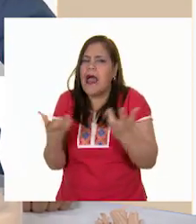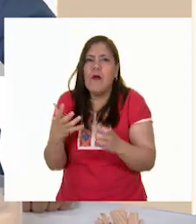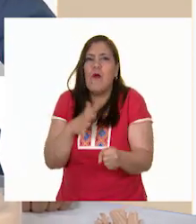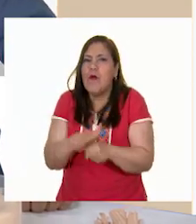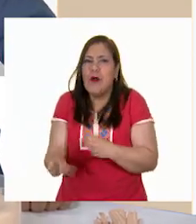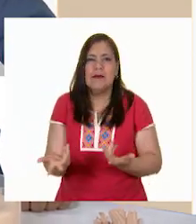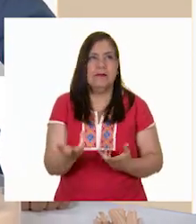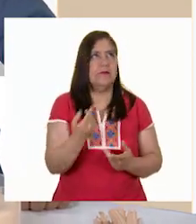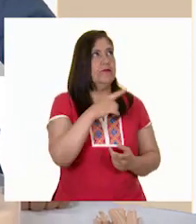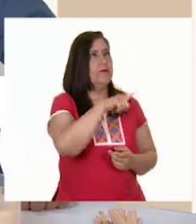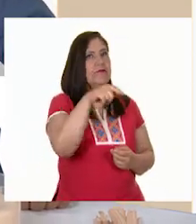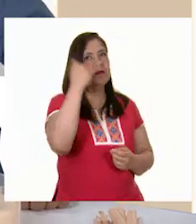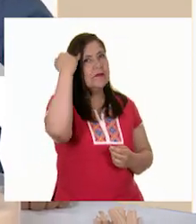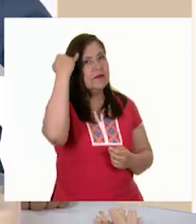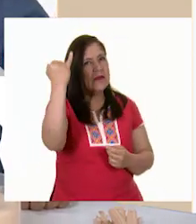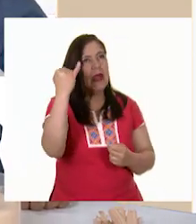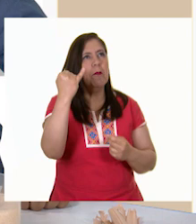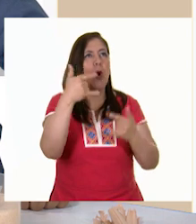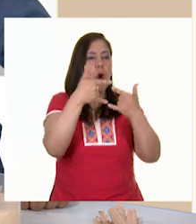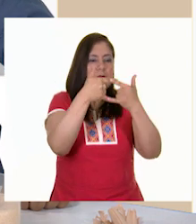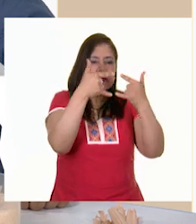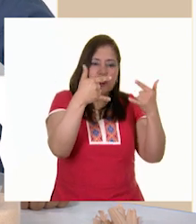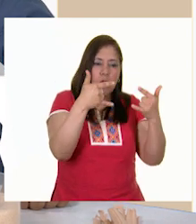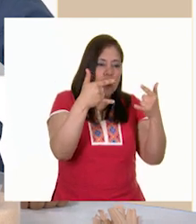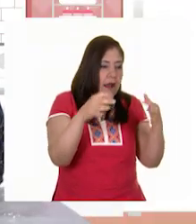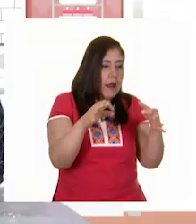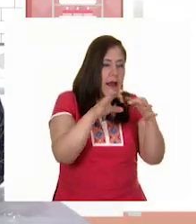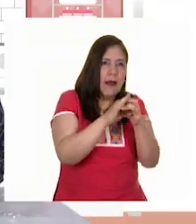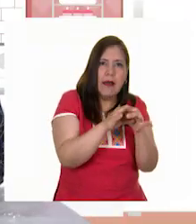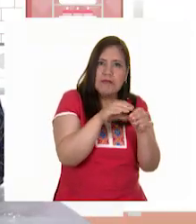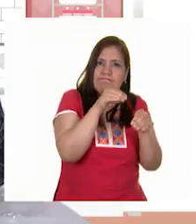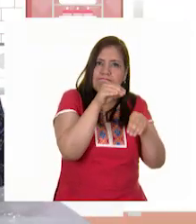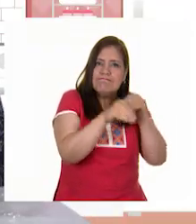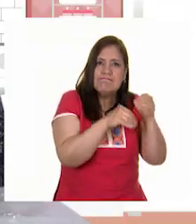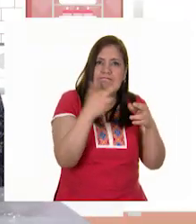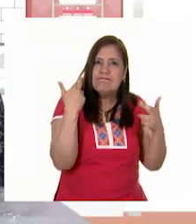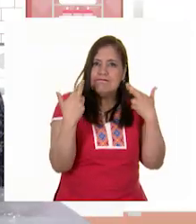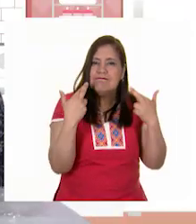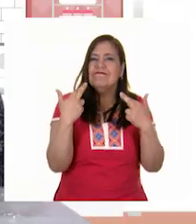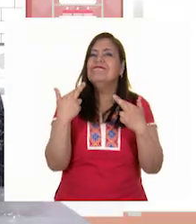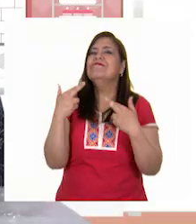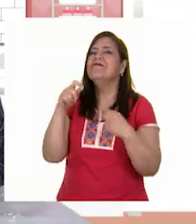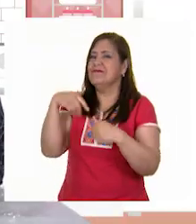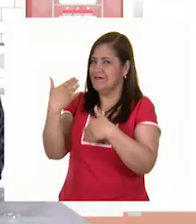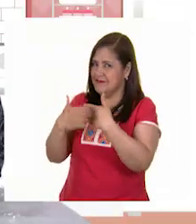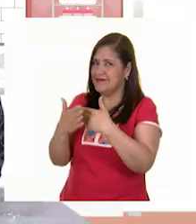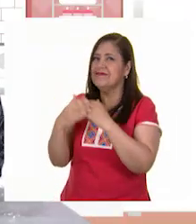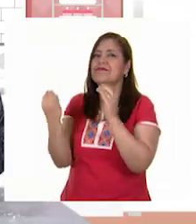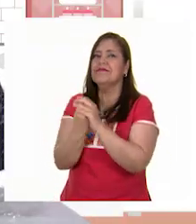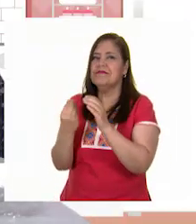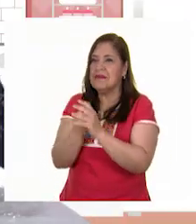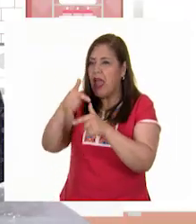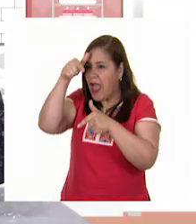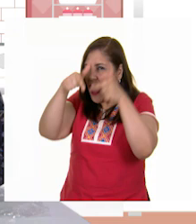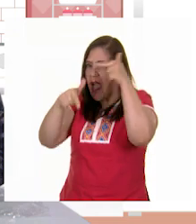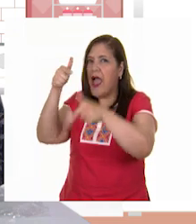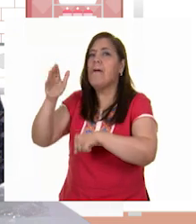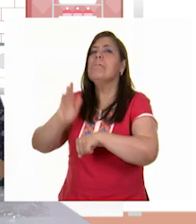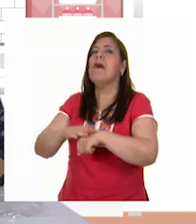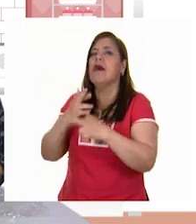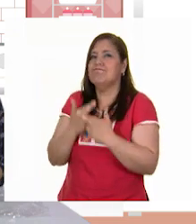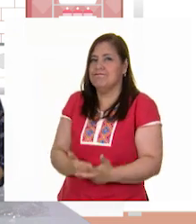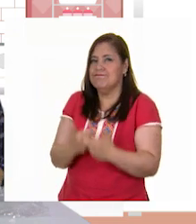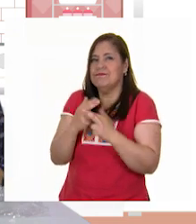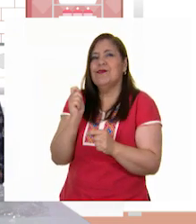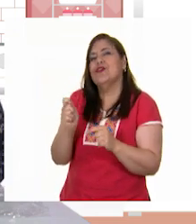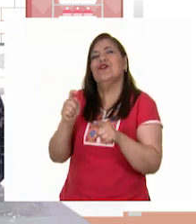imaginas una historia que pudiéramos sonorizar con estos efectos? No te pierdas la siguiente clase para seguir descubriendo mucho más acerca